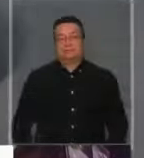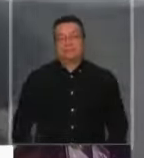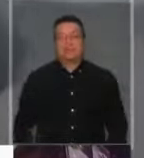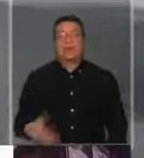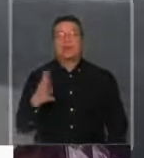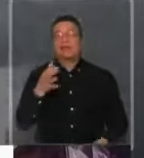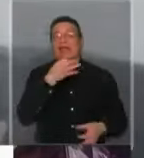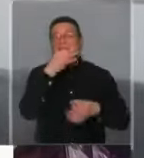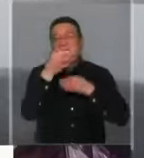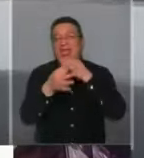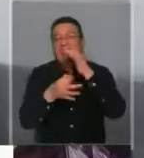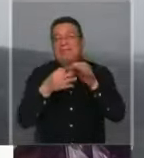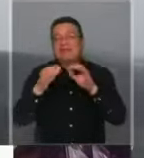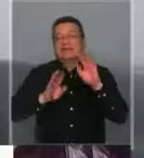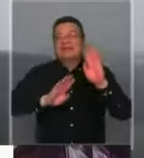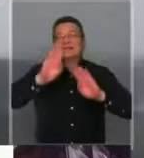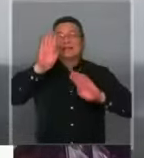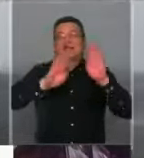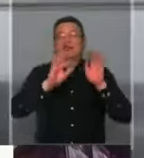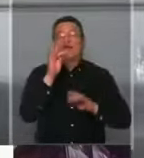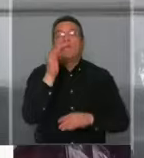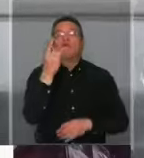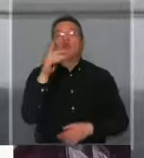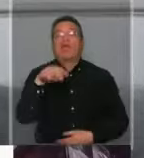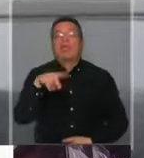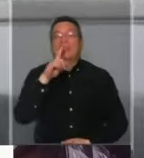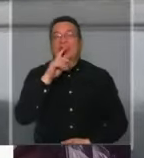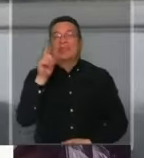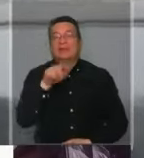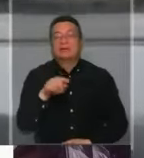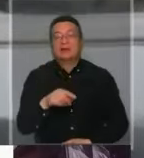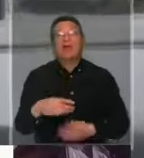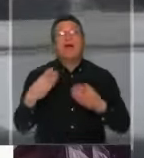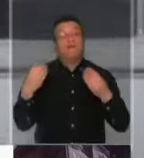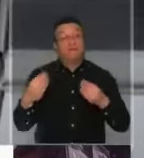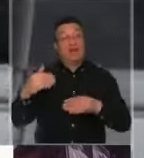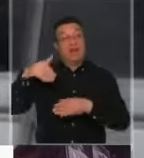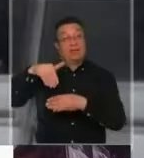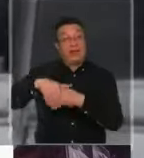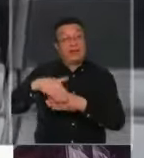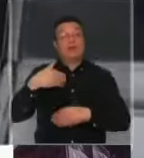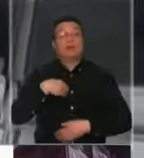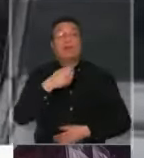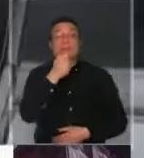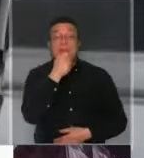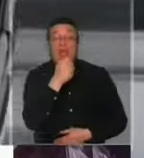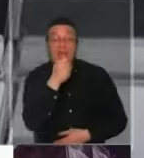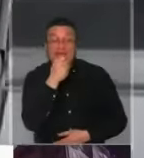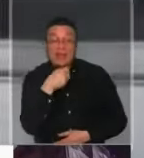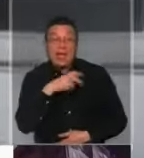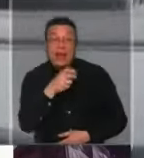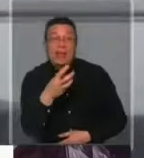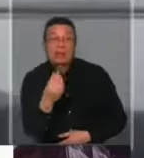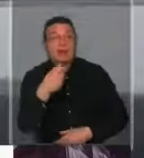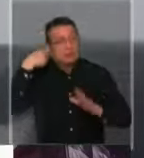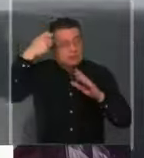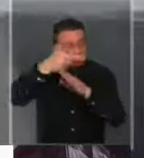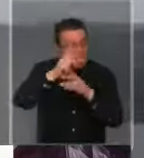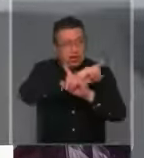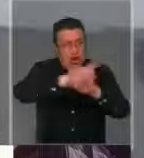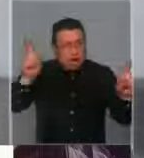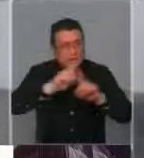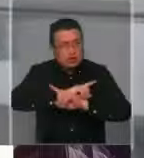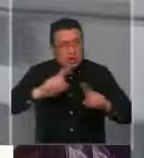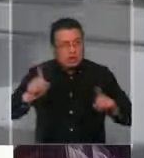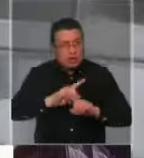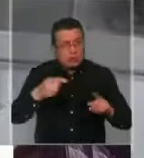el precandidato Manuel Fuentes? Buenas tardes, soy periodista Canal 13. Pero no lo grabes. Pero queríamos conversar. Pero no lo grabes. ¿Podemos hablar